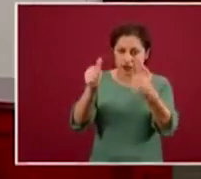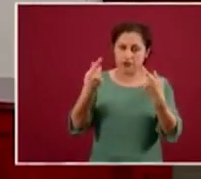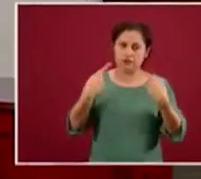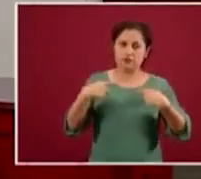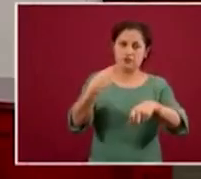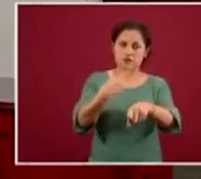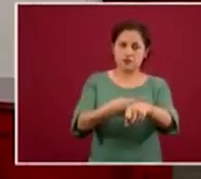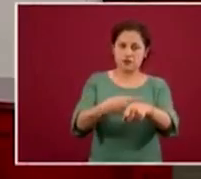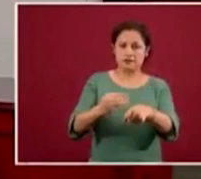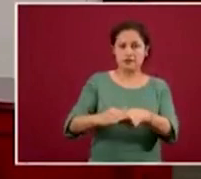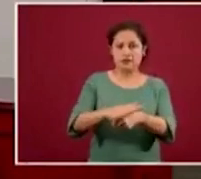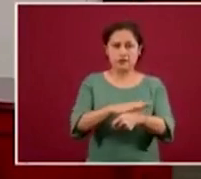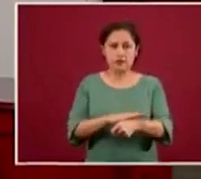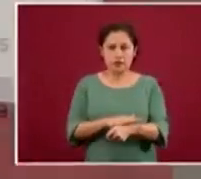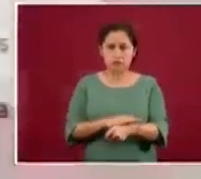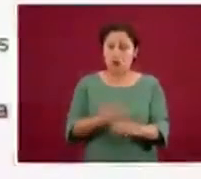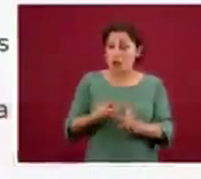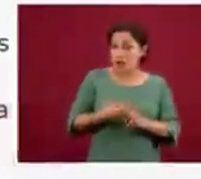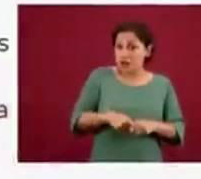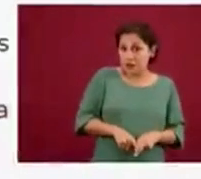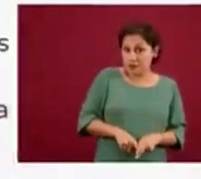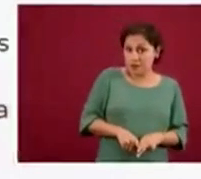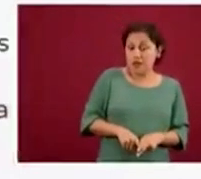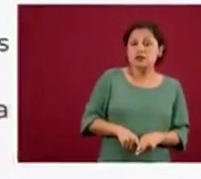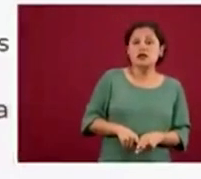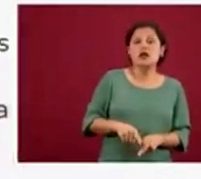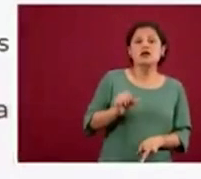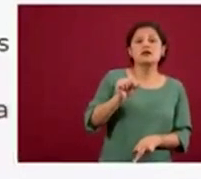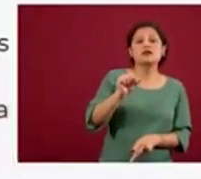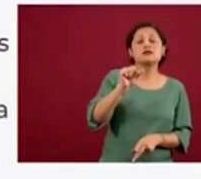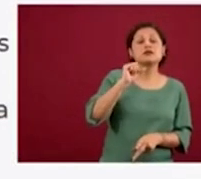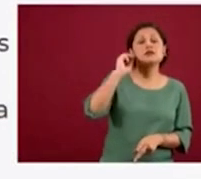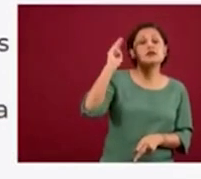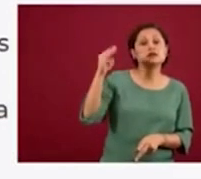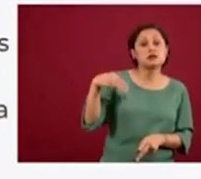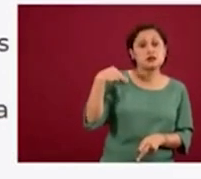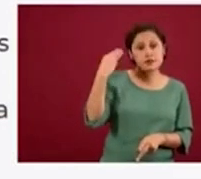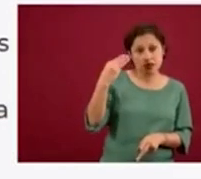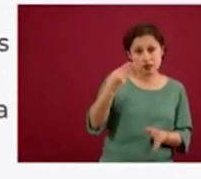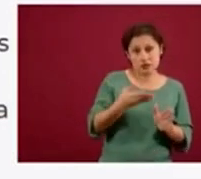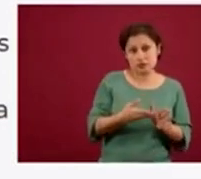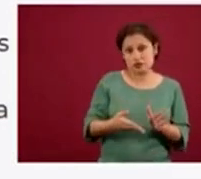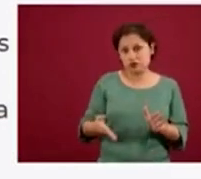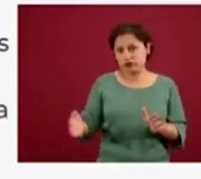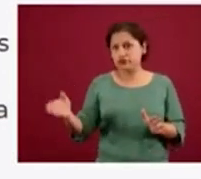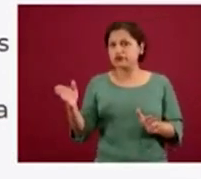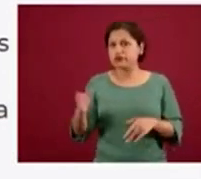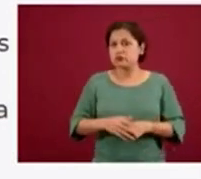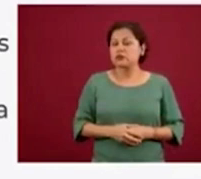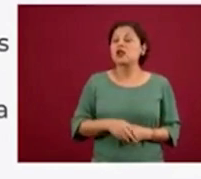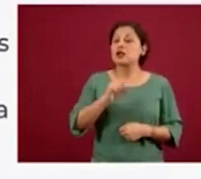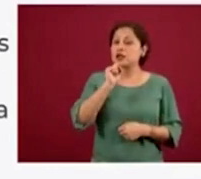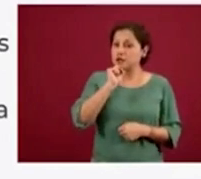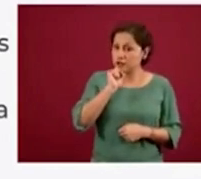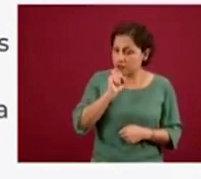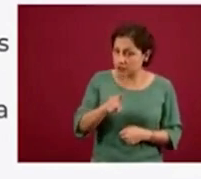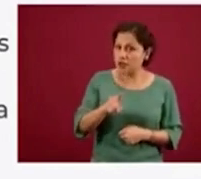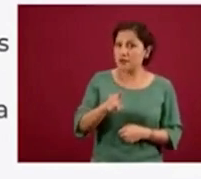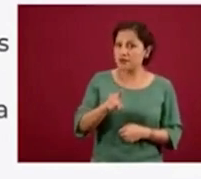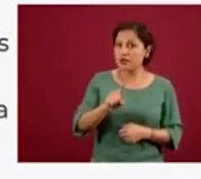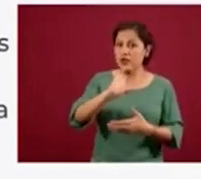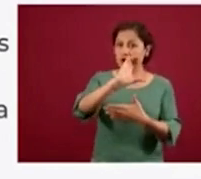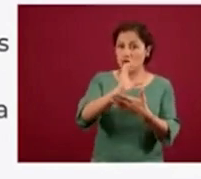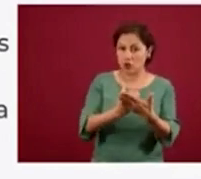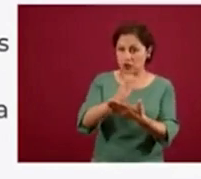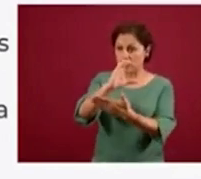efectivo a partir del 16 de marzo y reconoce lo que en los contratos colectivos en nuestro contrato